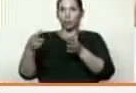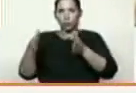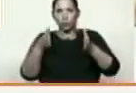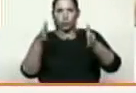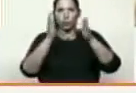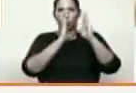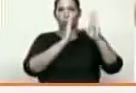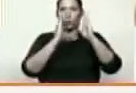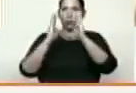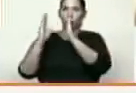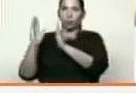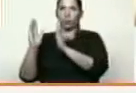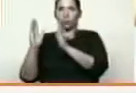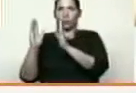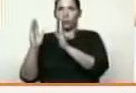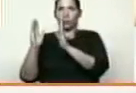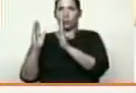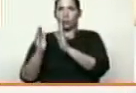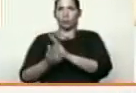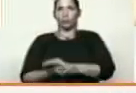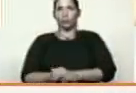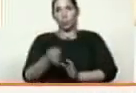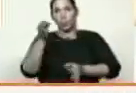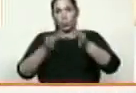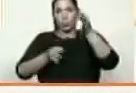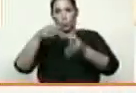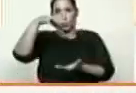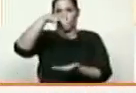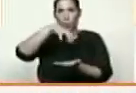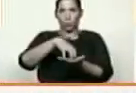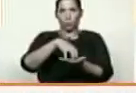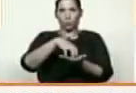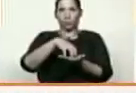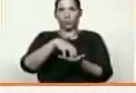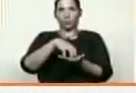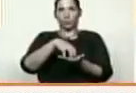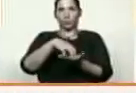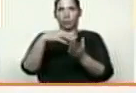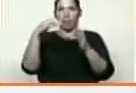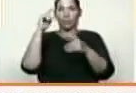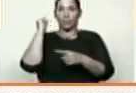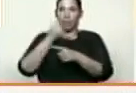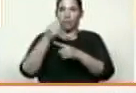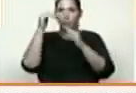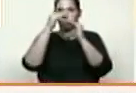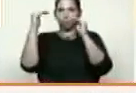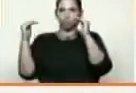organización jurídico-estatal le está subordinada.